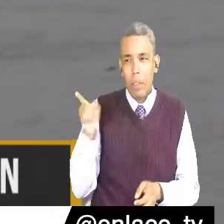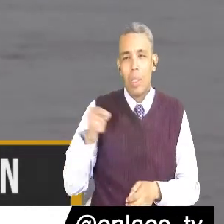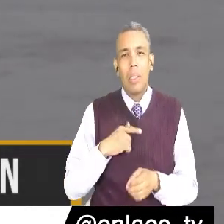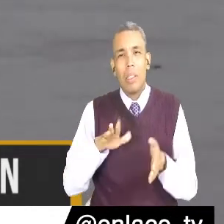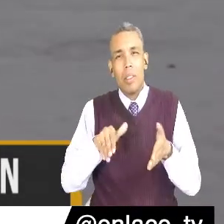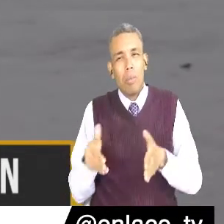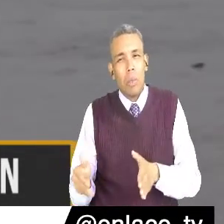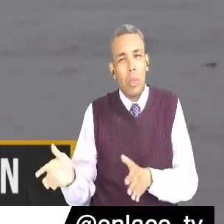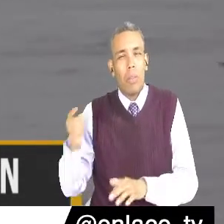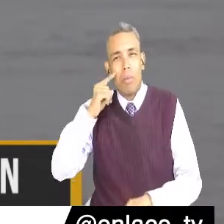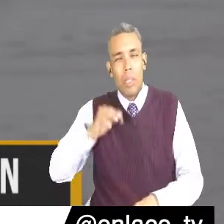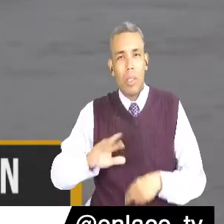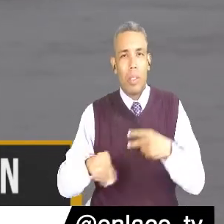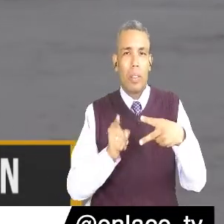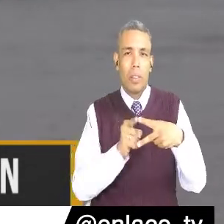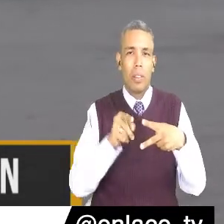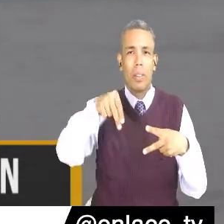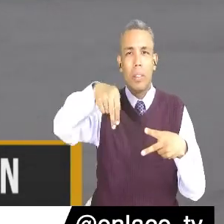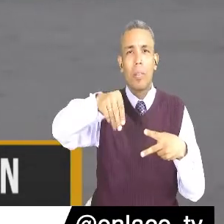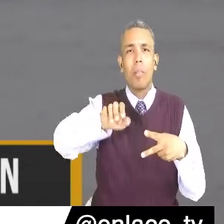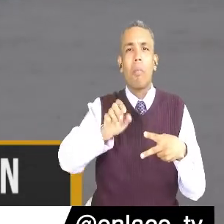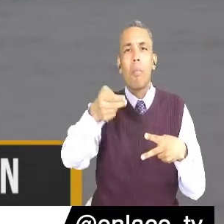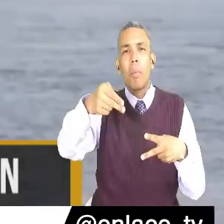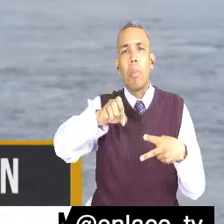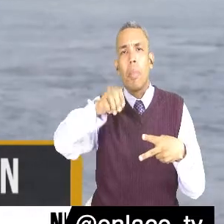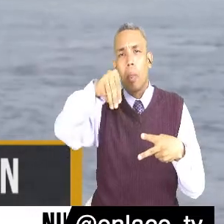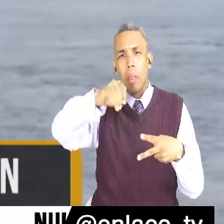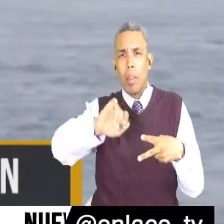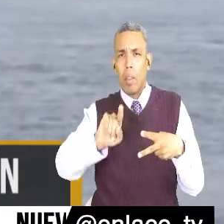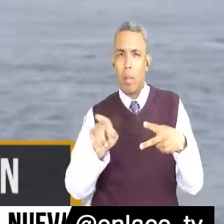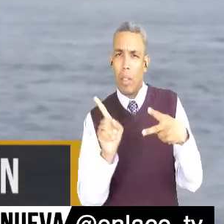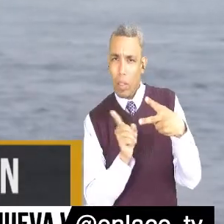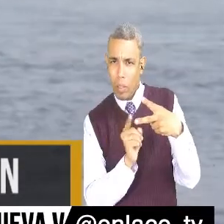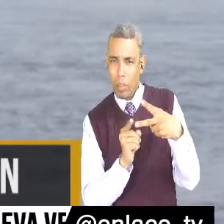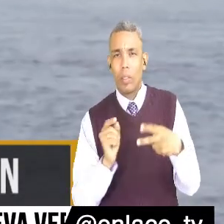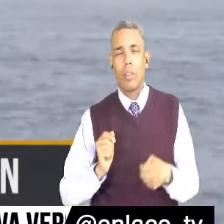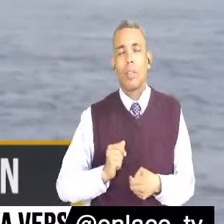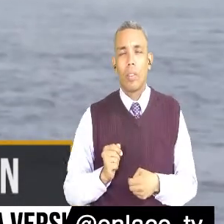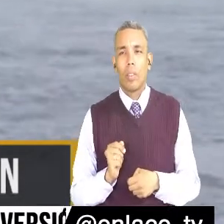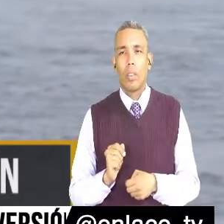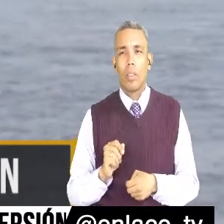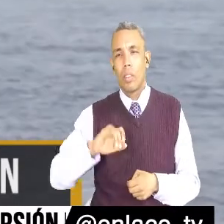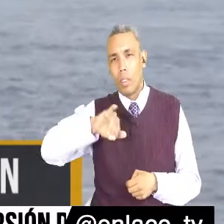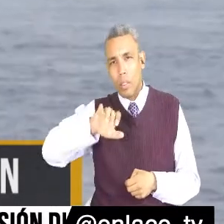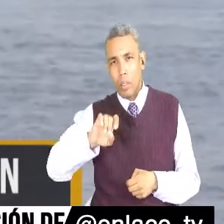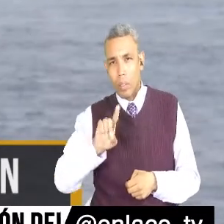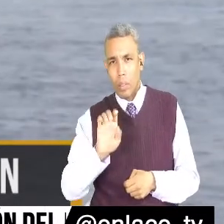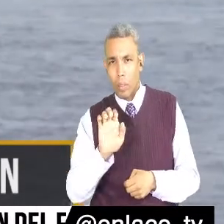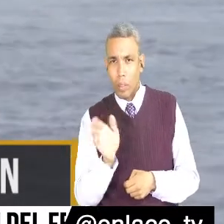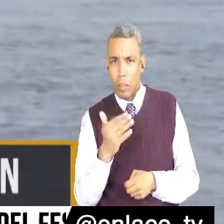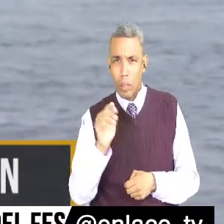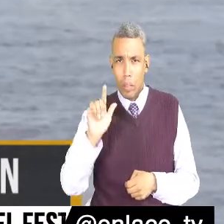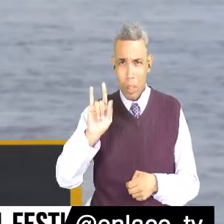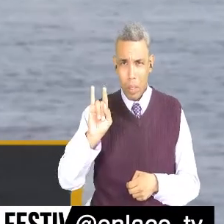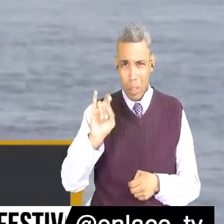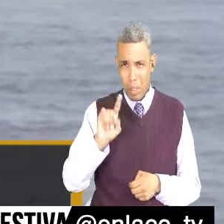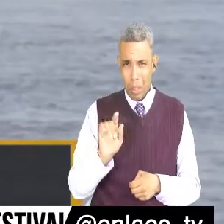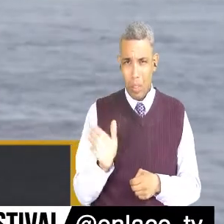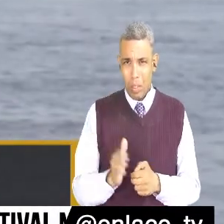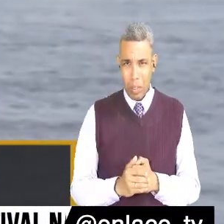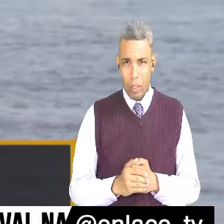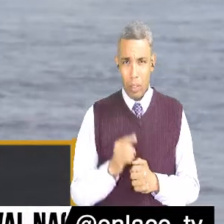48 años, y José Luis Mejía, de 38 años. Supuestamente ellos iban a pescar, y el motor